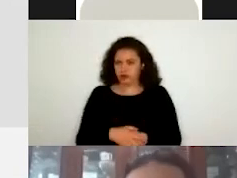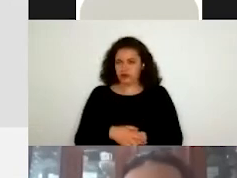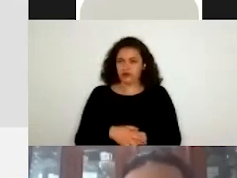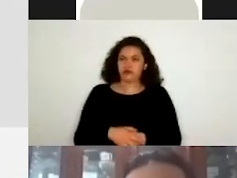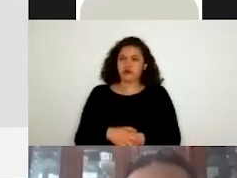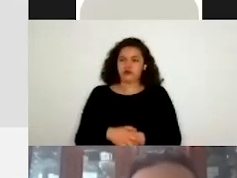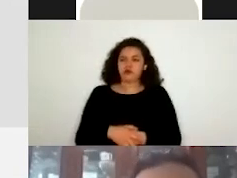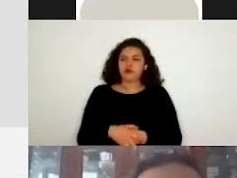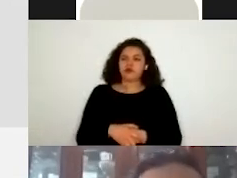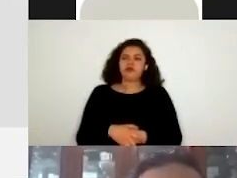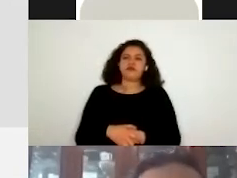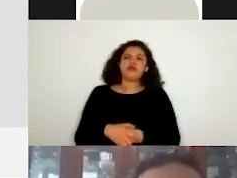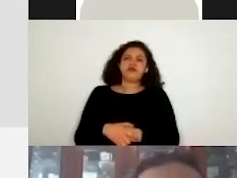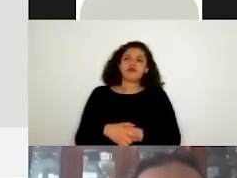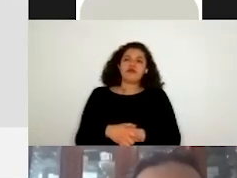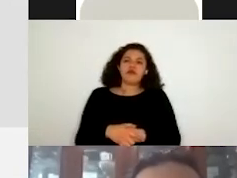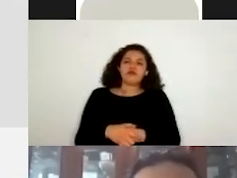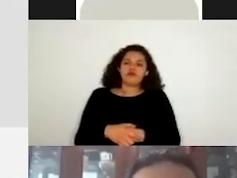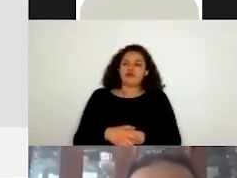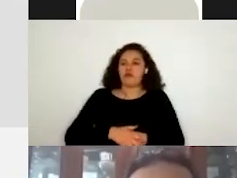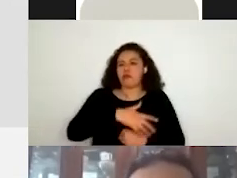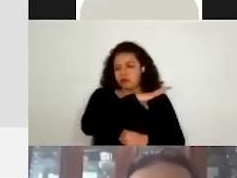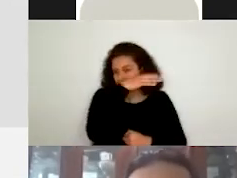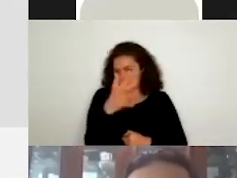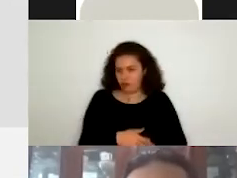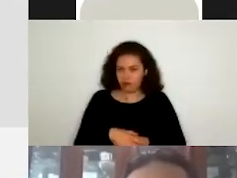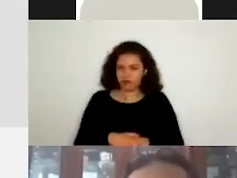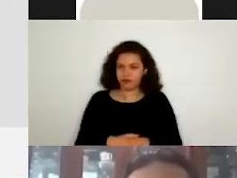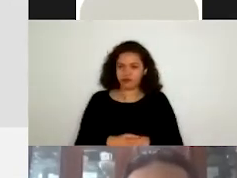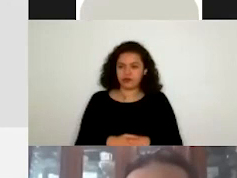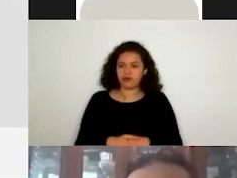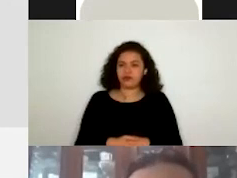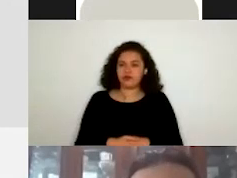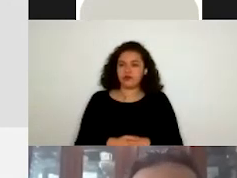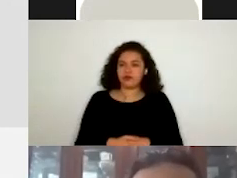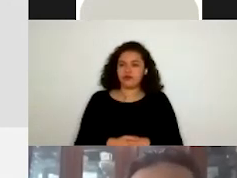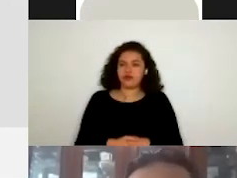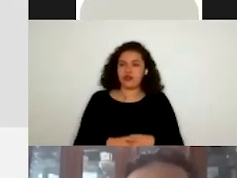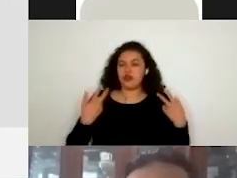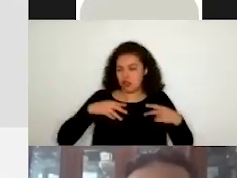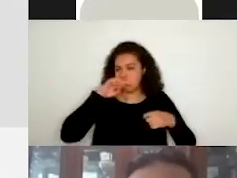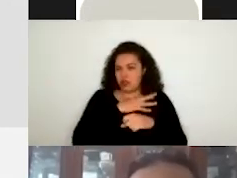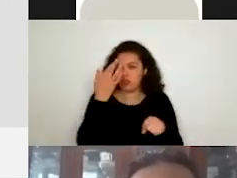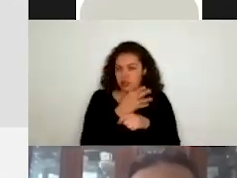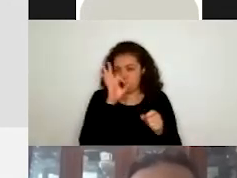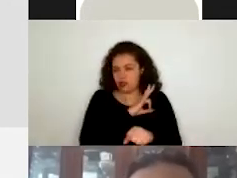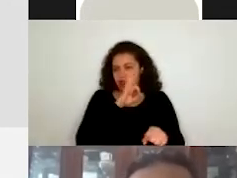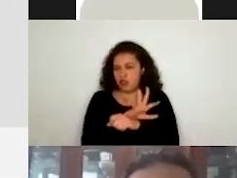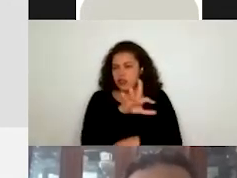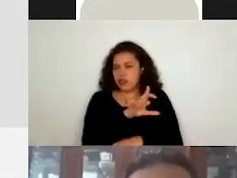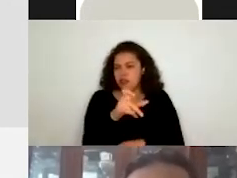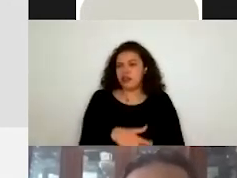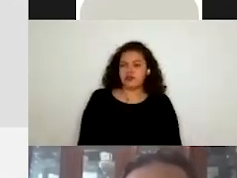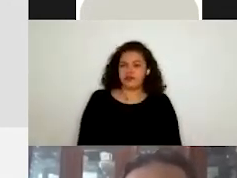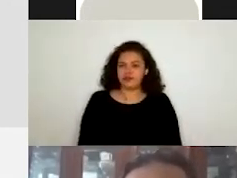vienen así, muy generales. Ya es responsabilidad de cada responsable oficial civil, responsable oficial de protección civil o